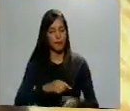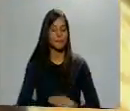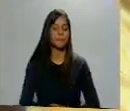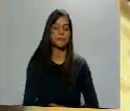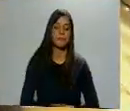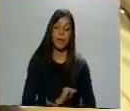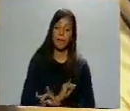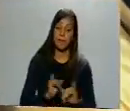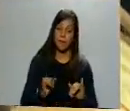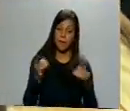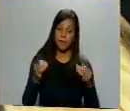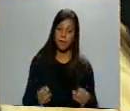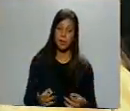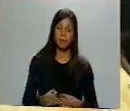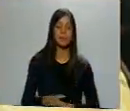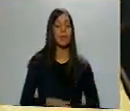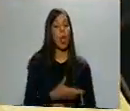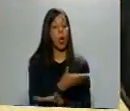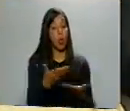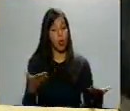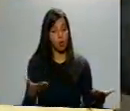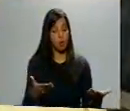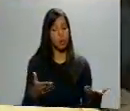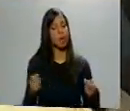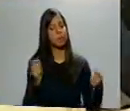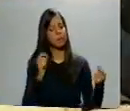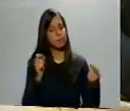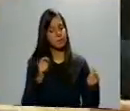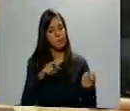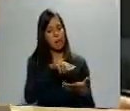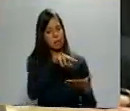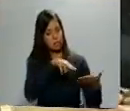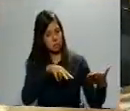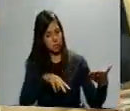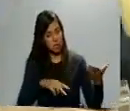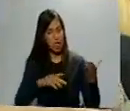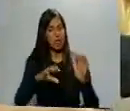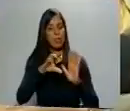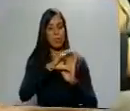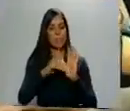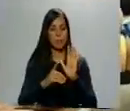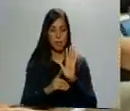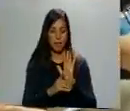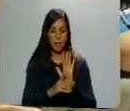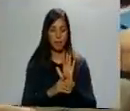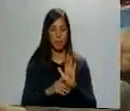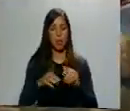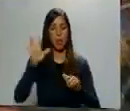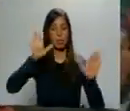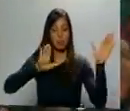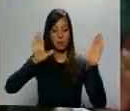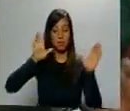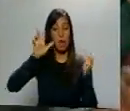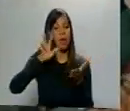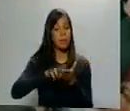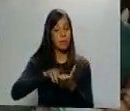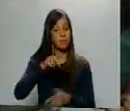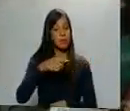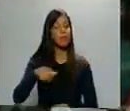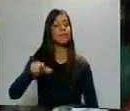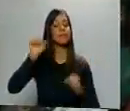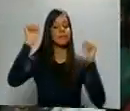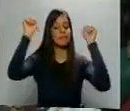primer vicepresidente. En consideración, el decreto constituyente leído por el profesor Aristóbulo Ituri.